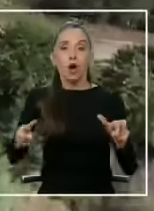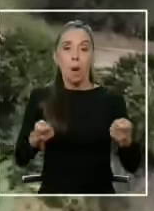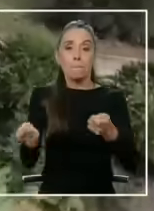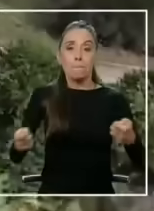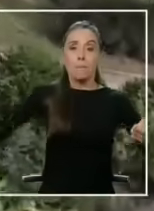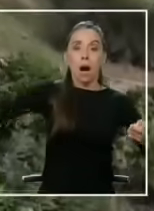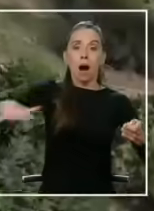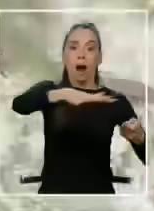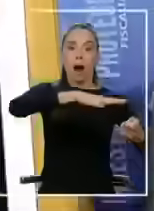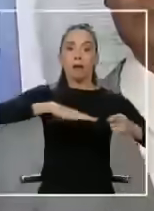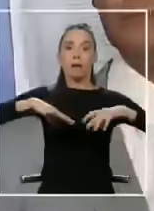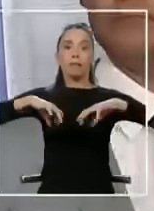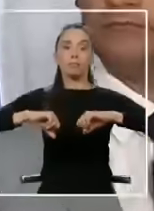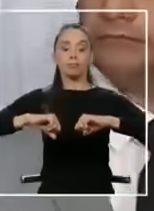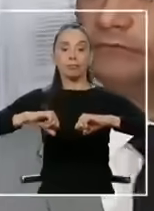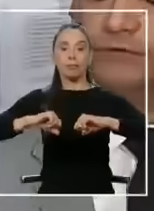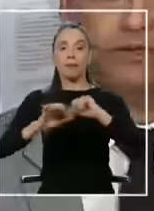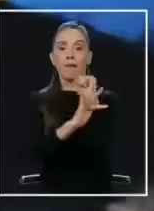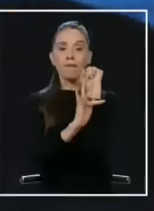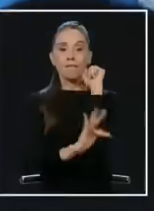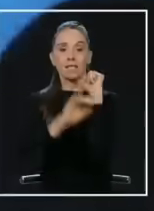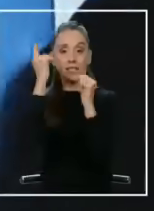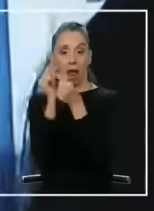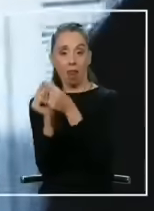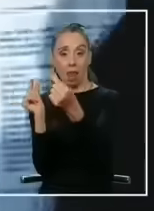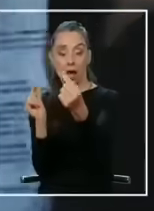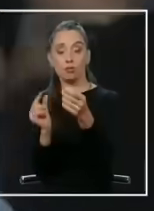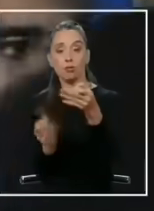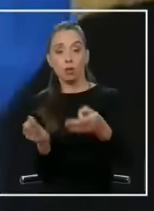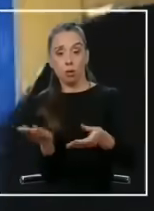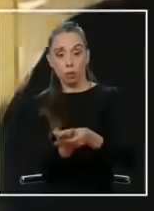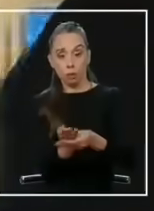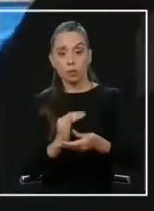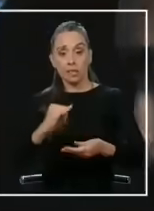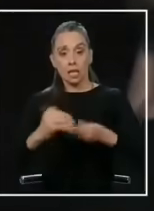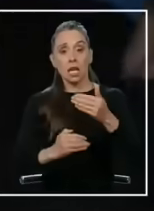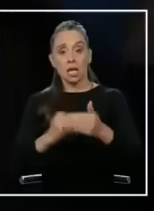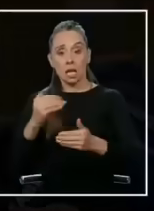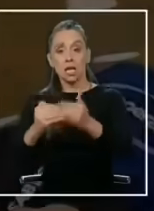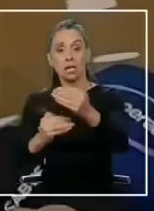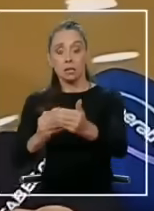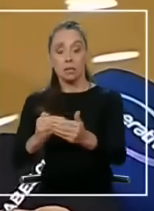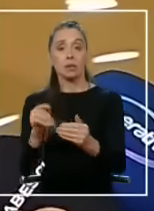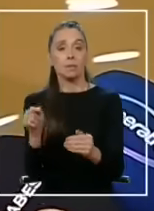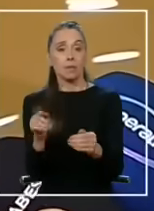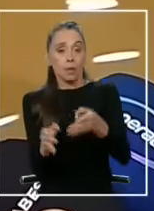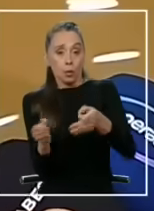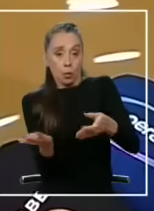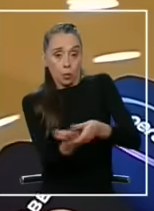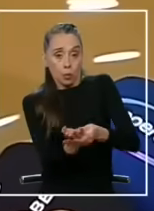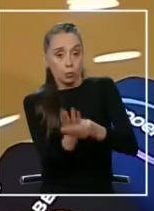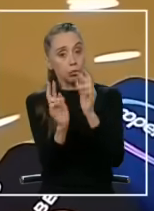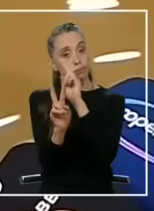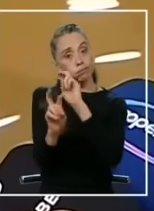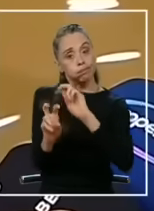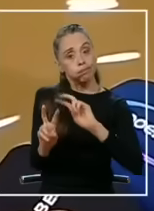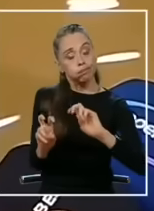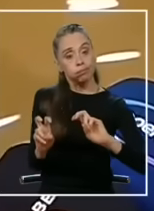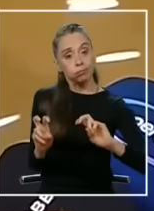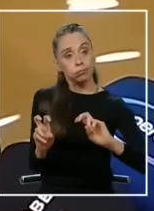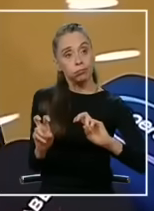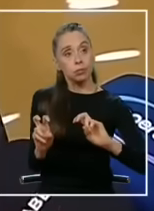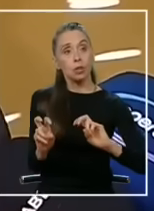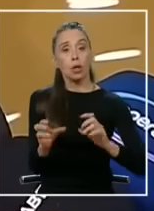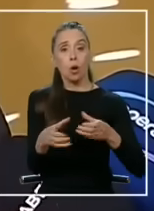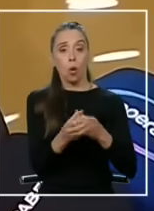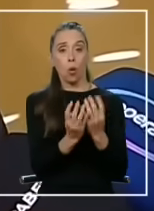zona. El fiscal nacional dijo que la causa sigue avanzando y progresando. Esta causa, o sea, va a ser investigada ya no